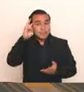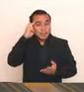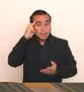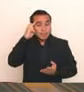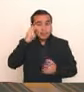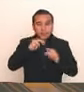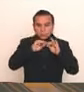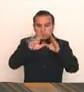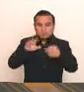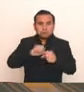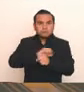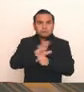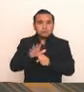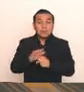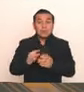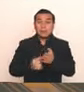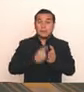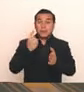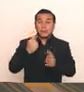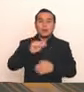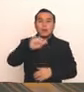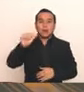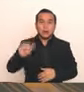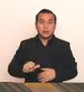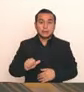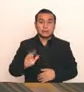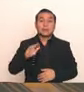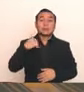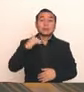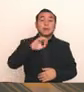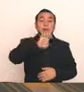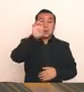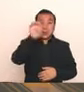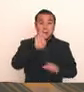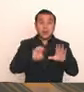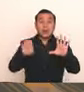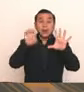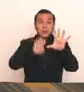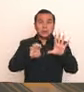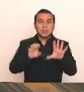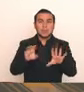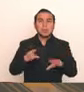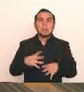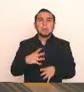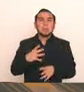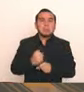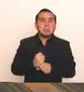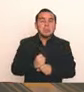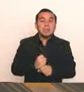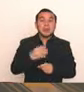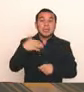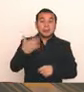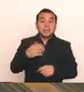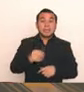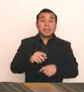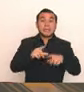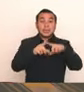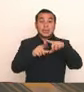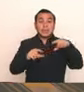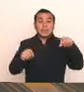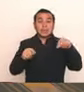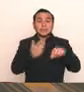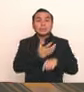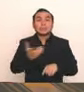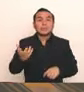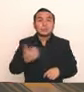del primer mundo primero fue en asia y europa se confió cuando entré en italia los demás países europeos pensamos que no les pasaría a ellos